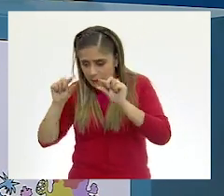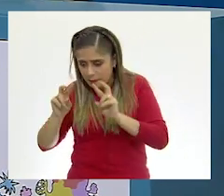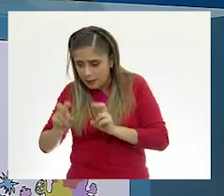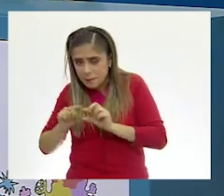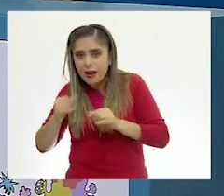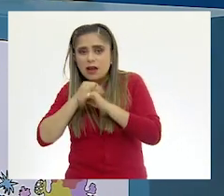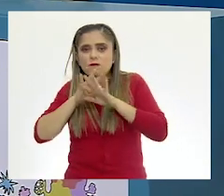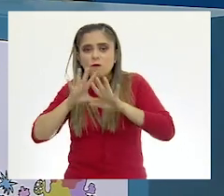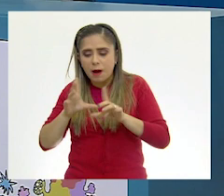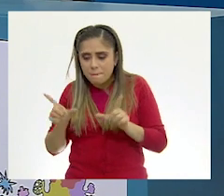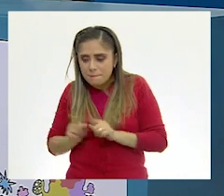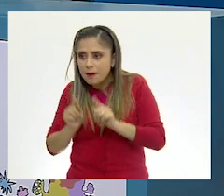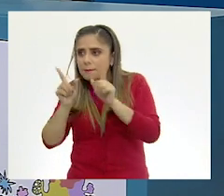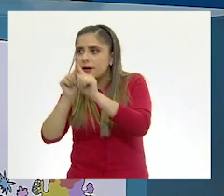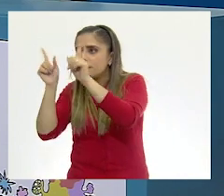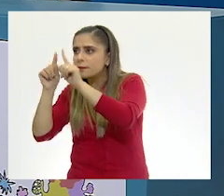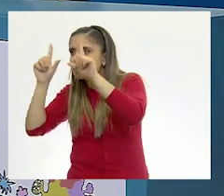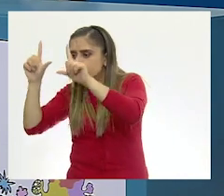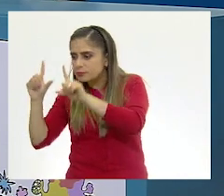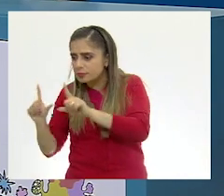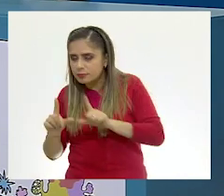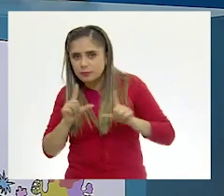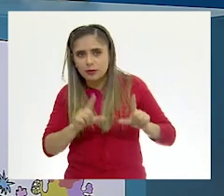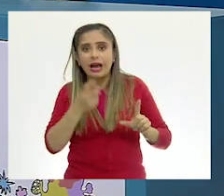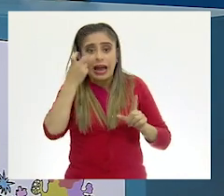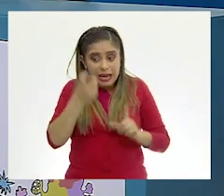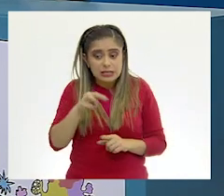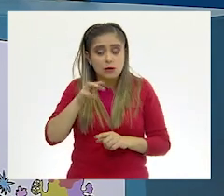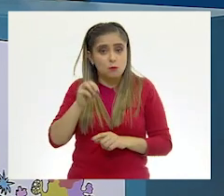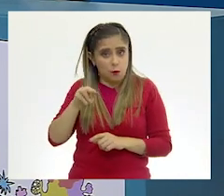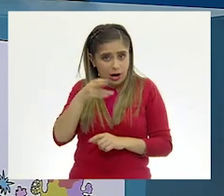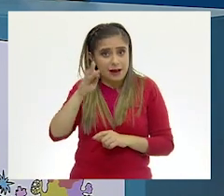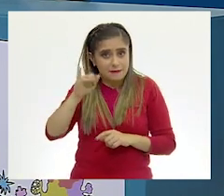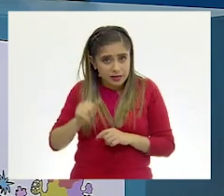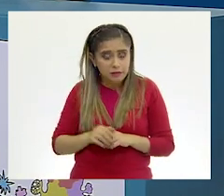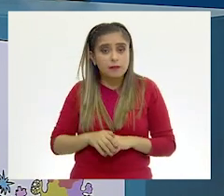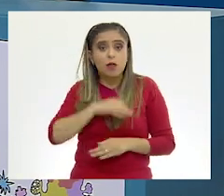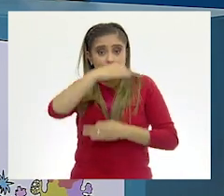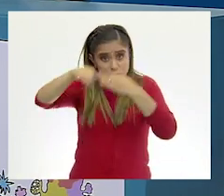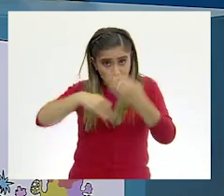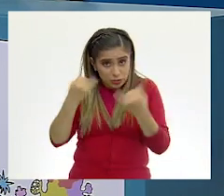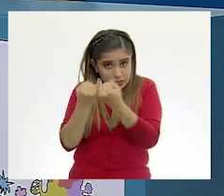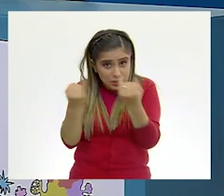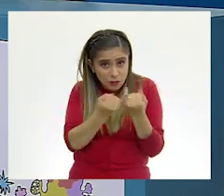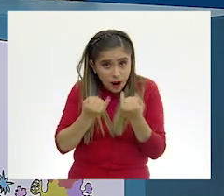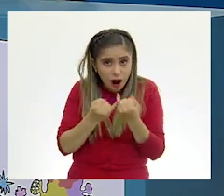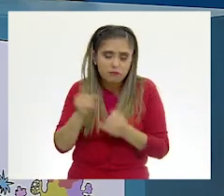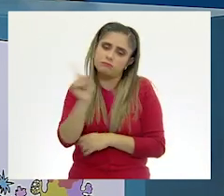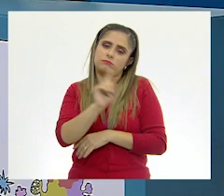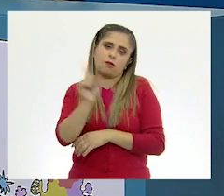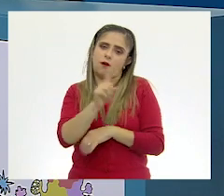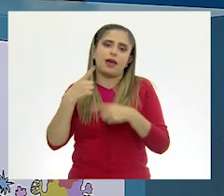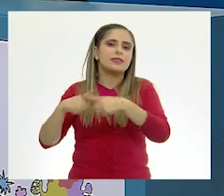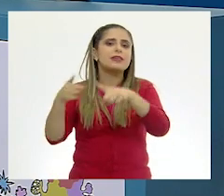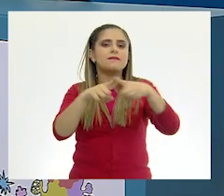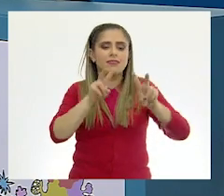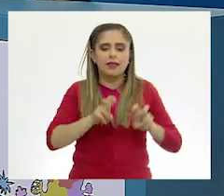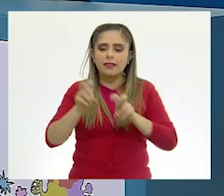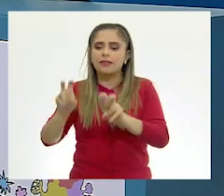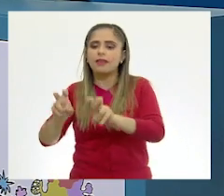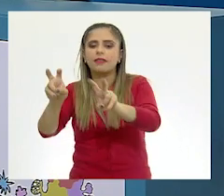breve, precisa y concreta. Recuerden que no todas las monografías son iguales y pueden variar en función del tema que